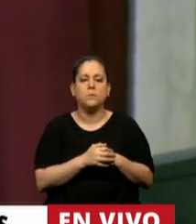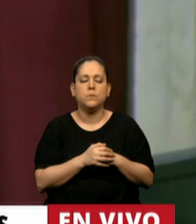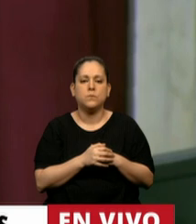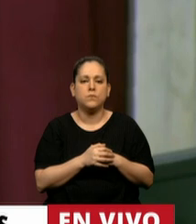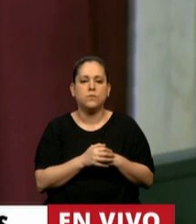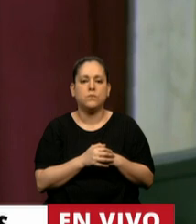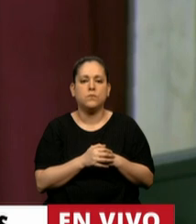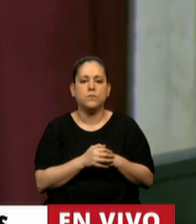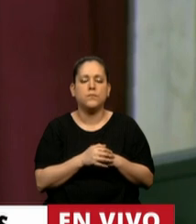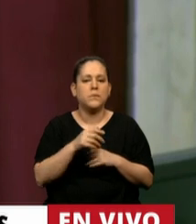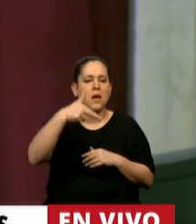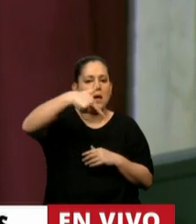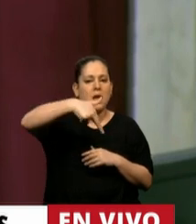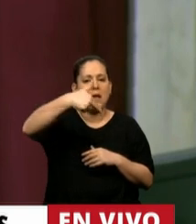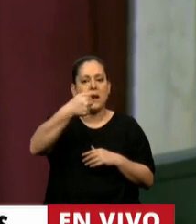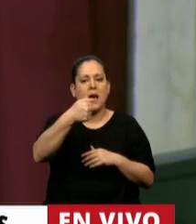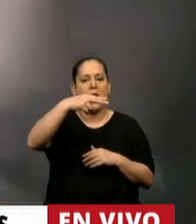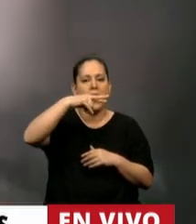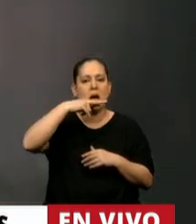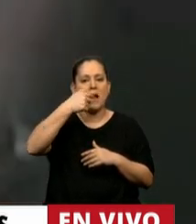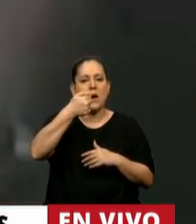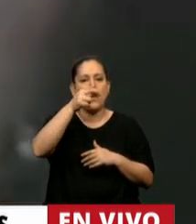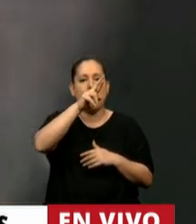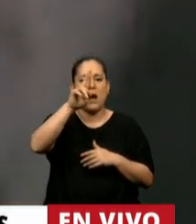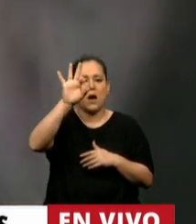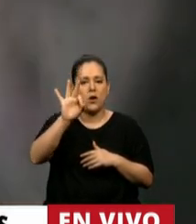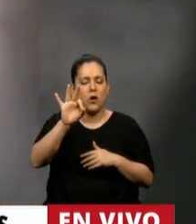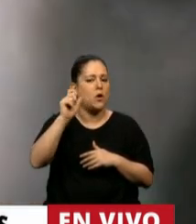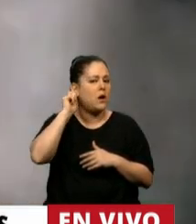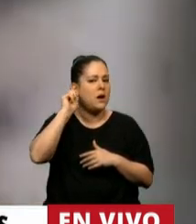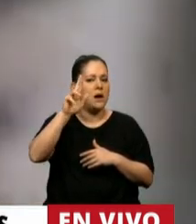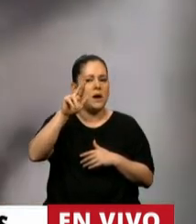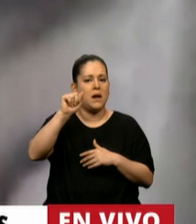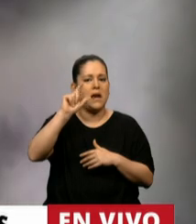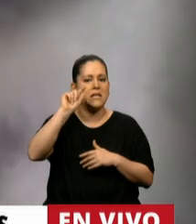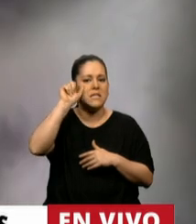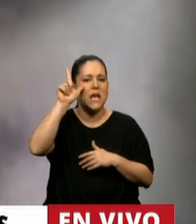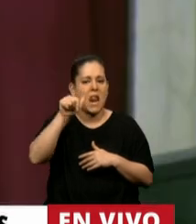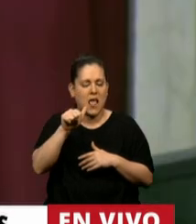Graciela Navarro Graciela sentido de su voto